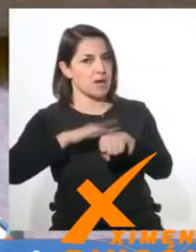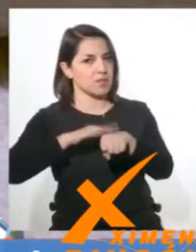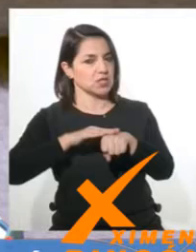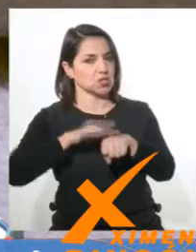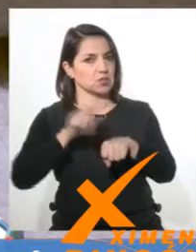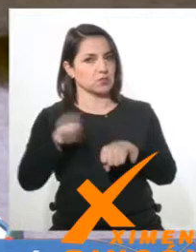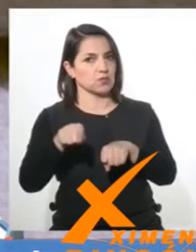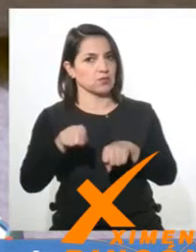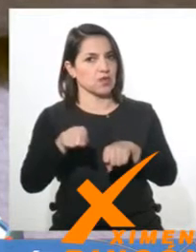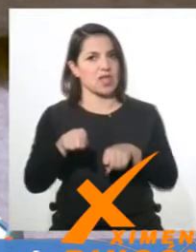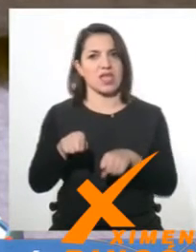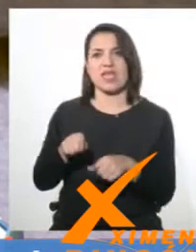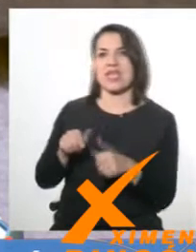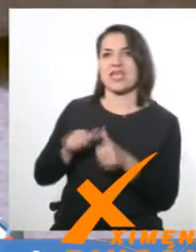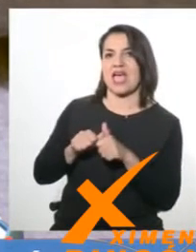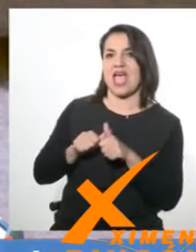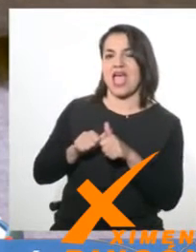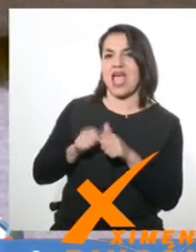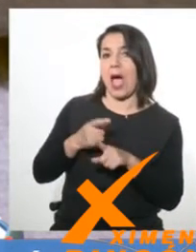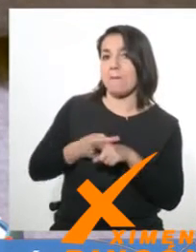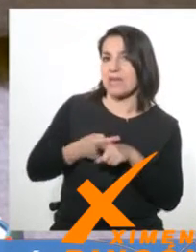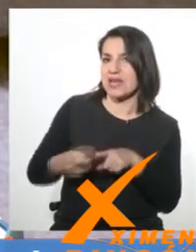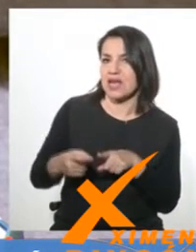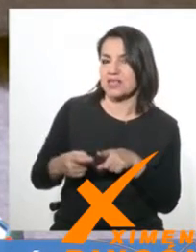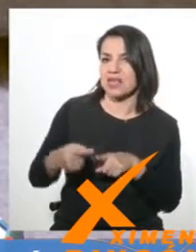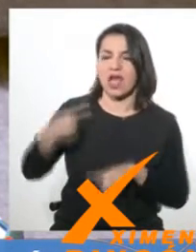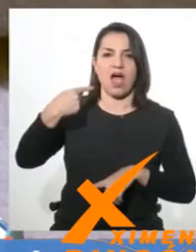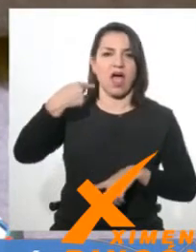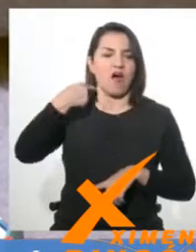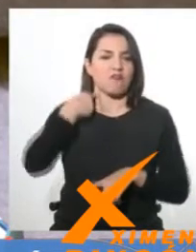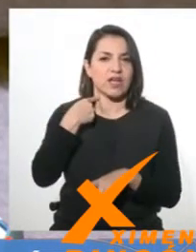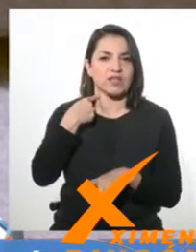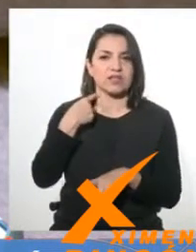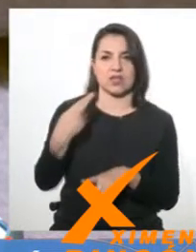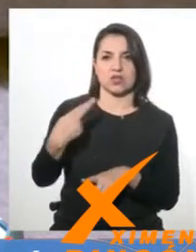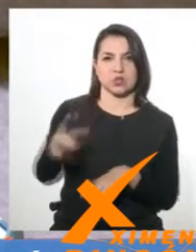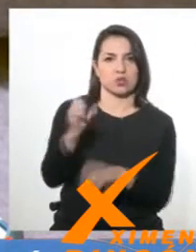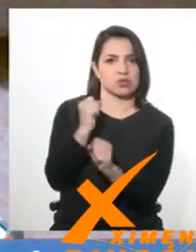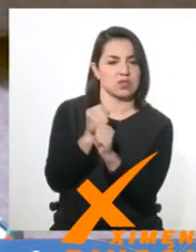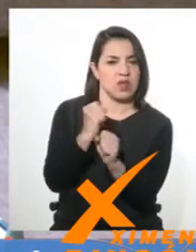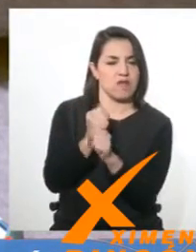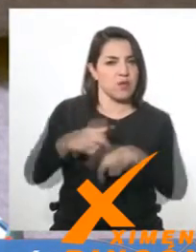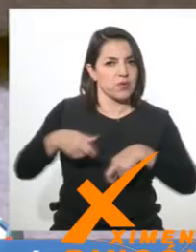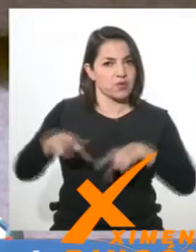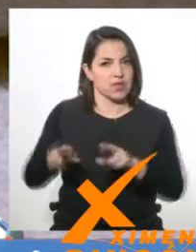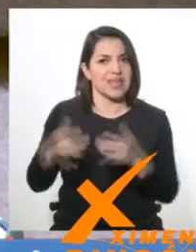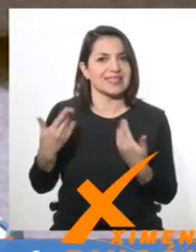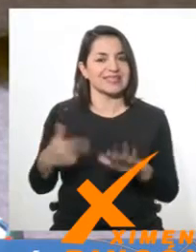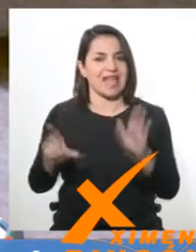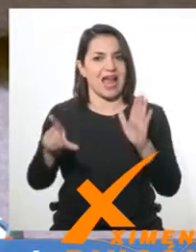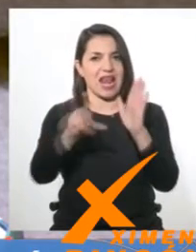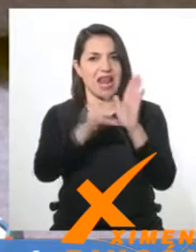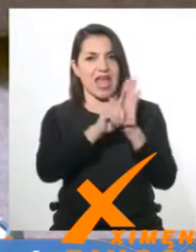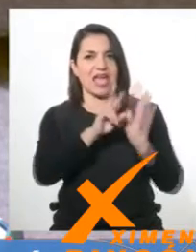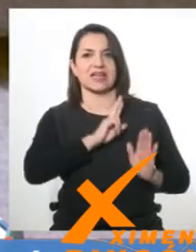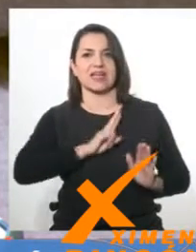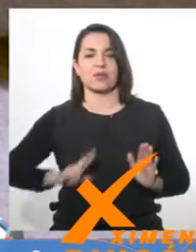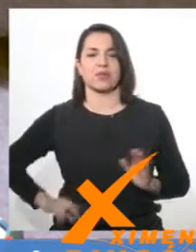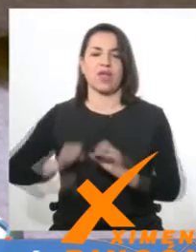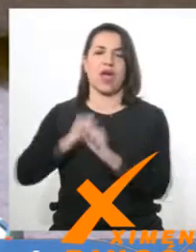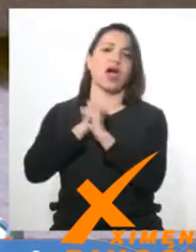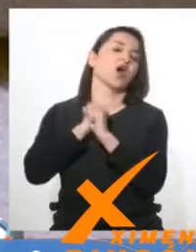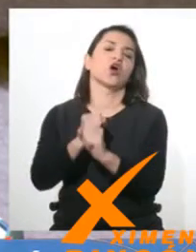que amenacen o perjudican su situación laboral o sus oportunidades en el empleo. Ya es ley de la República la ley contra el acoso